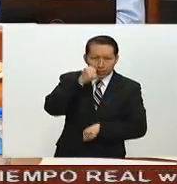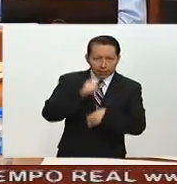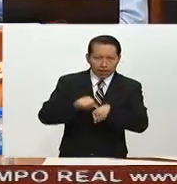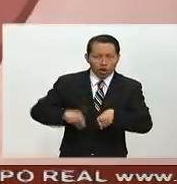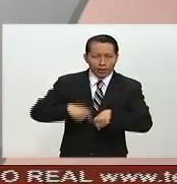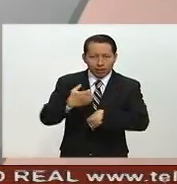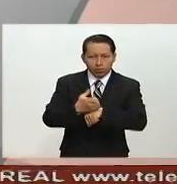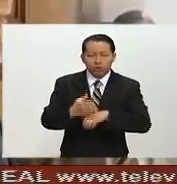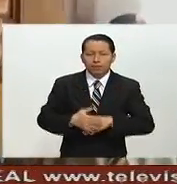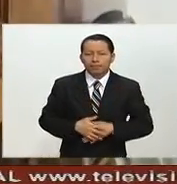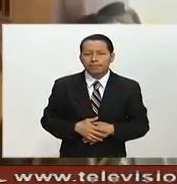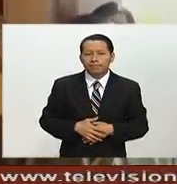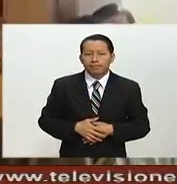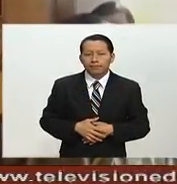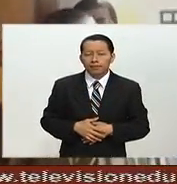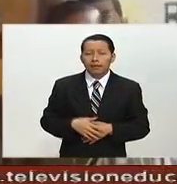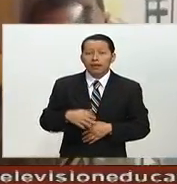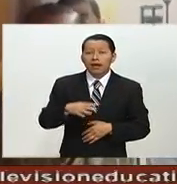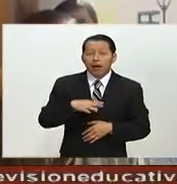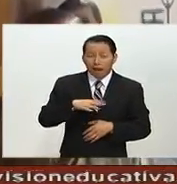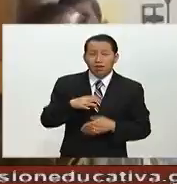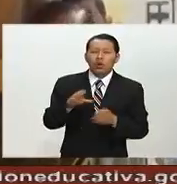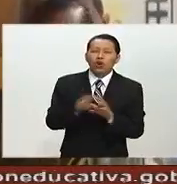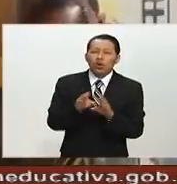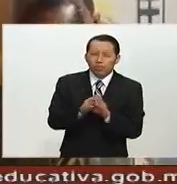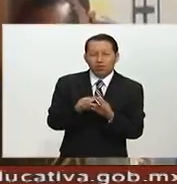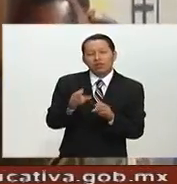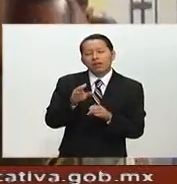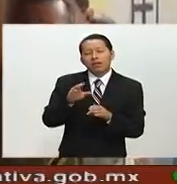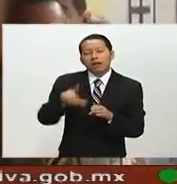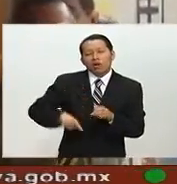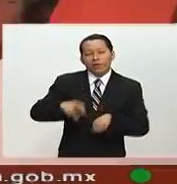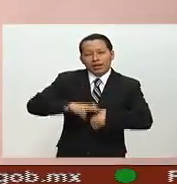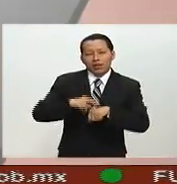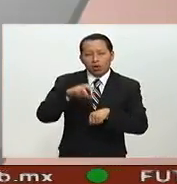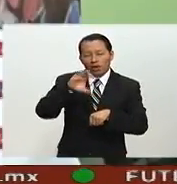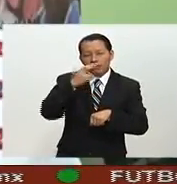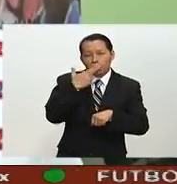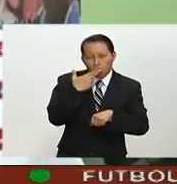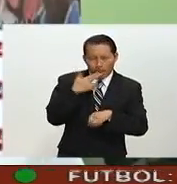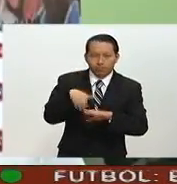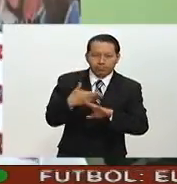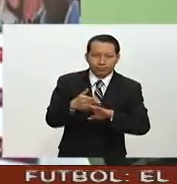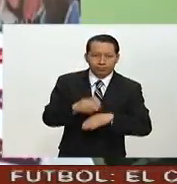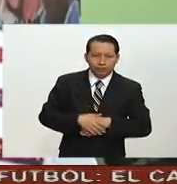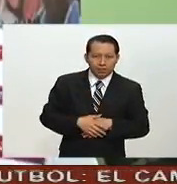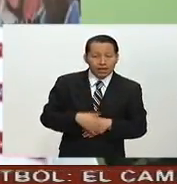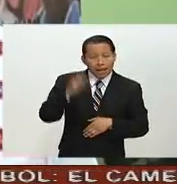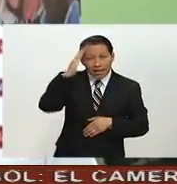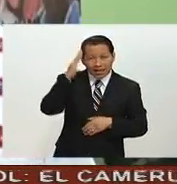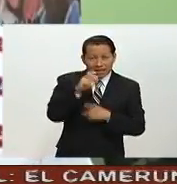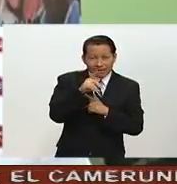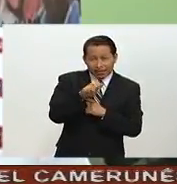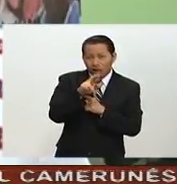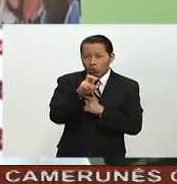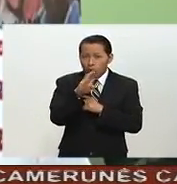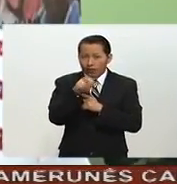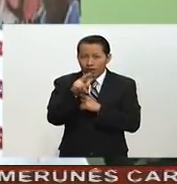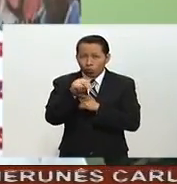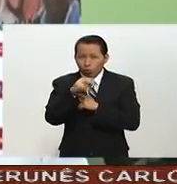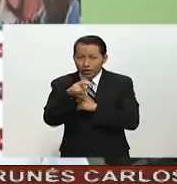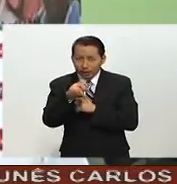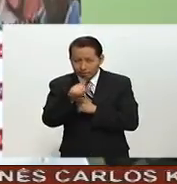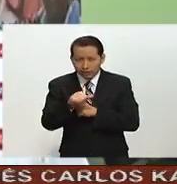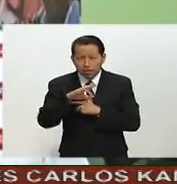Gobernación. Impugnan blindaje del gobernador de Chihuahua. El líder de la CENTE, Rubén Núñez, fue trasladado